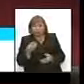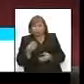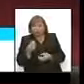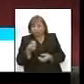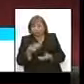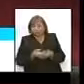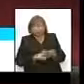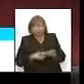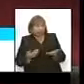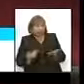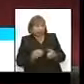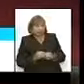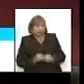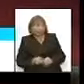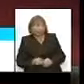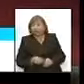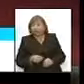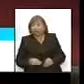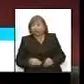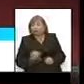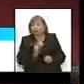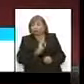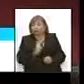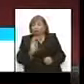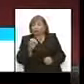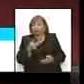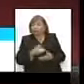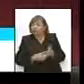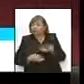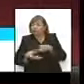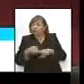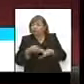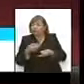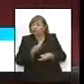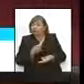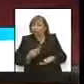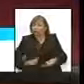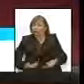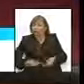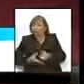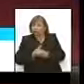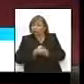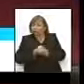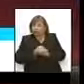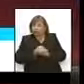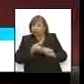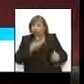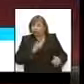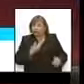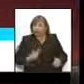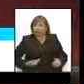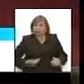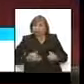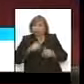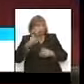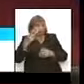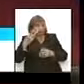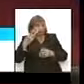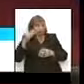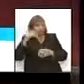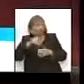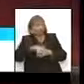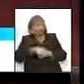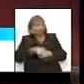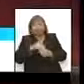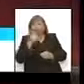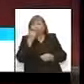por los privados. Sin recursos, con recursos puestos por el Estado o por los amigos en el Estado. Se va a una segunda vuelta que es la que decide